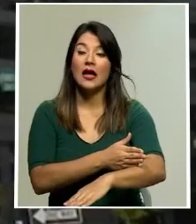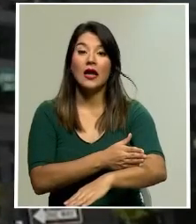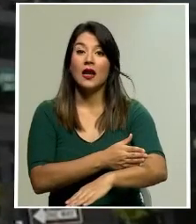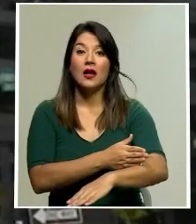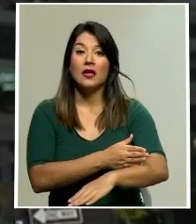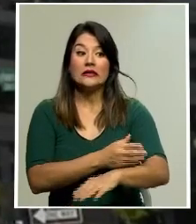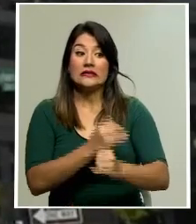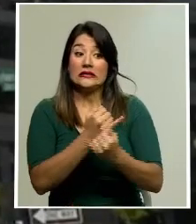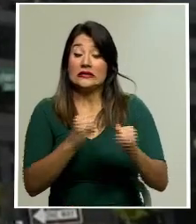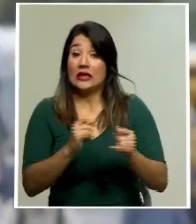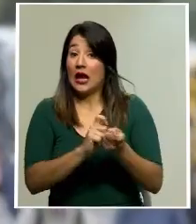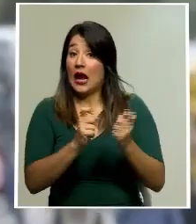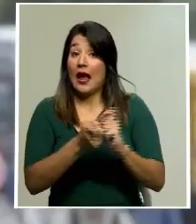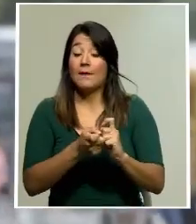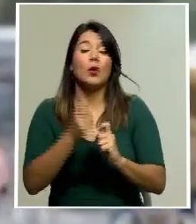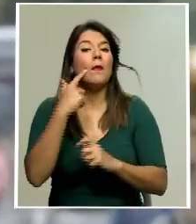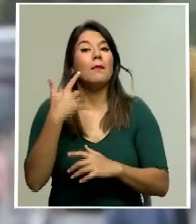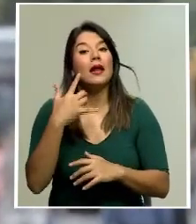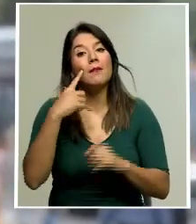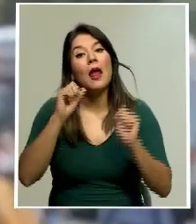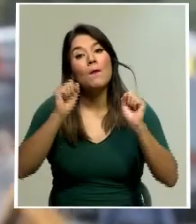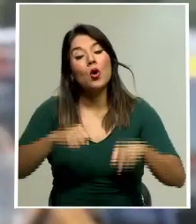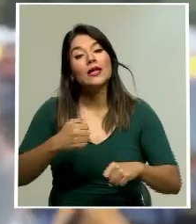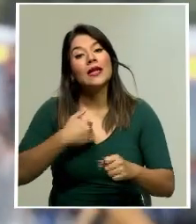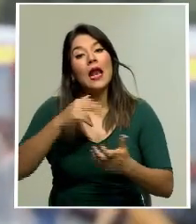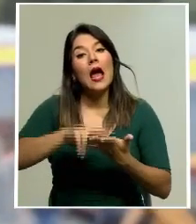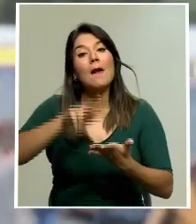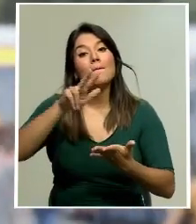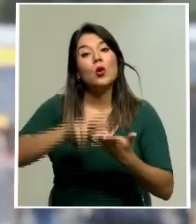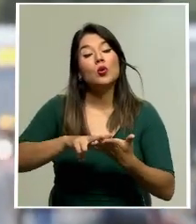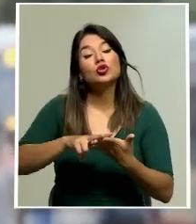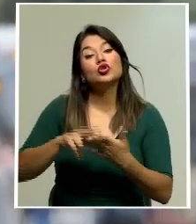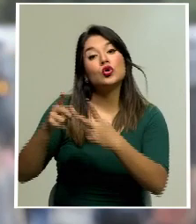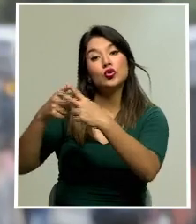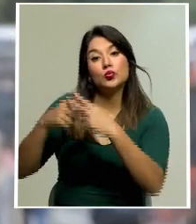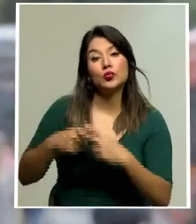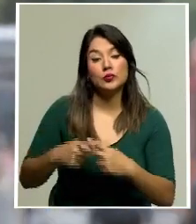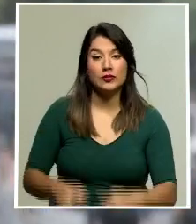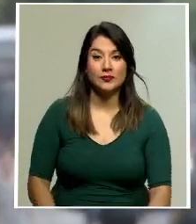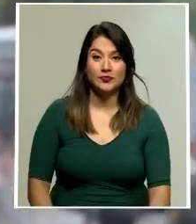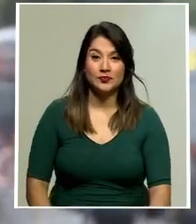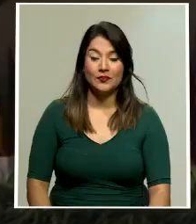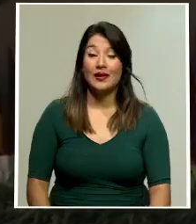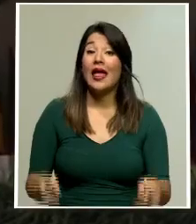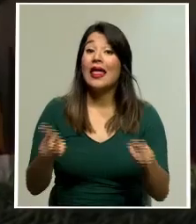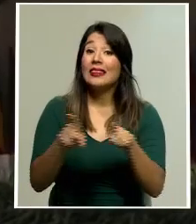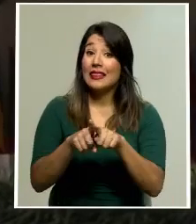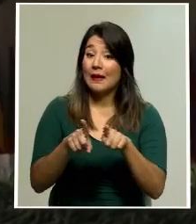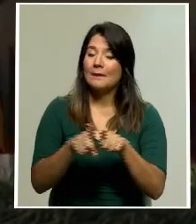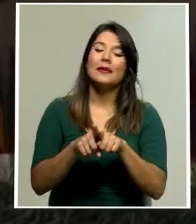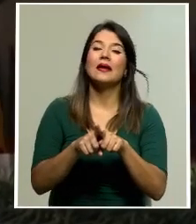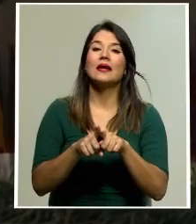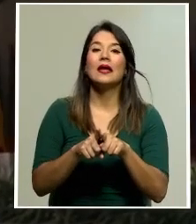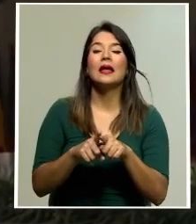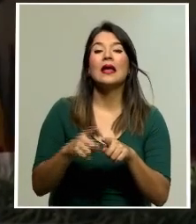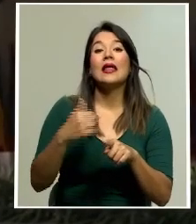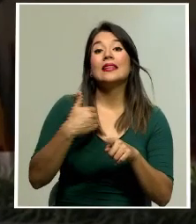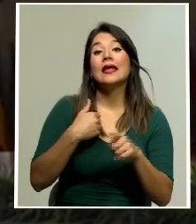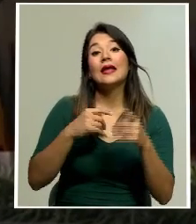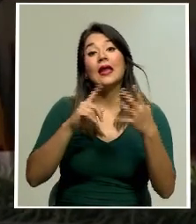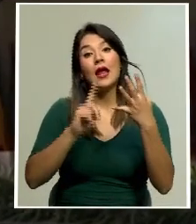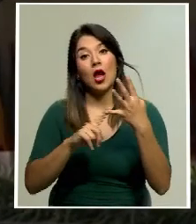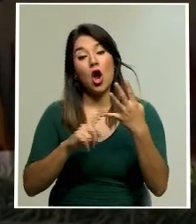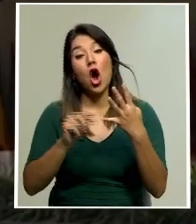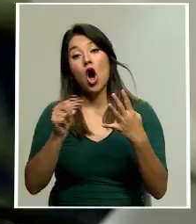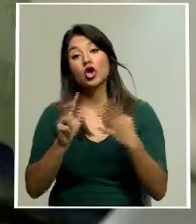están planteados para poder tener la aprobación de este crédito. Además de estas iniciativas, hay una cuarta